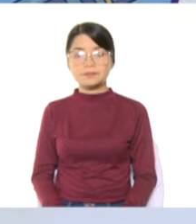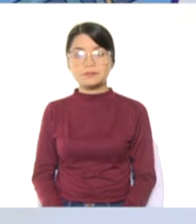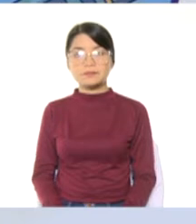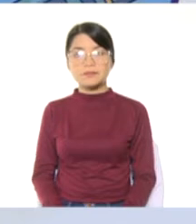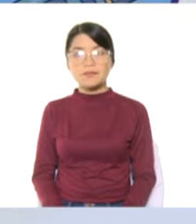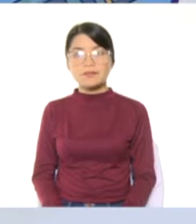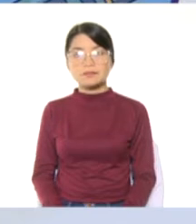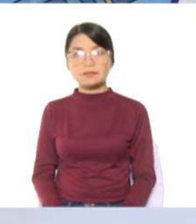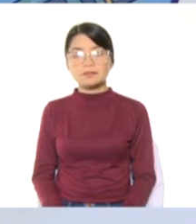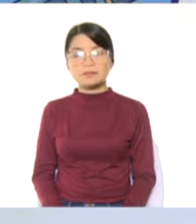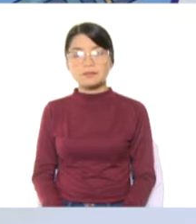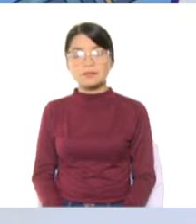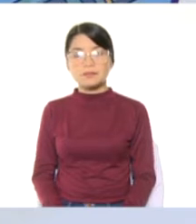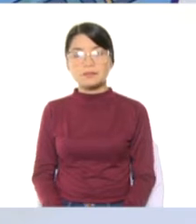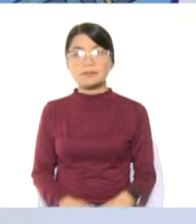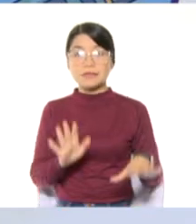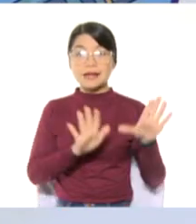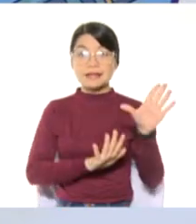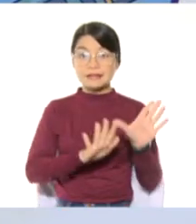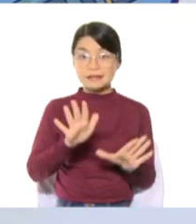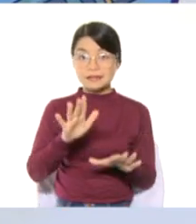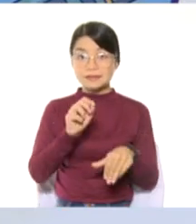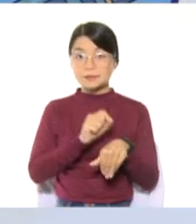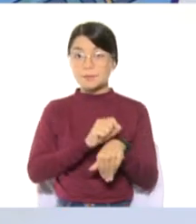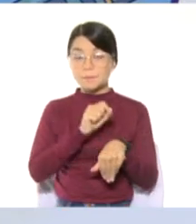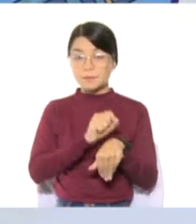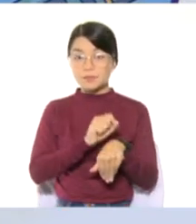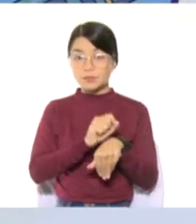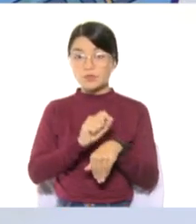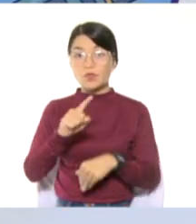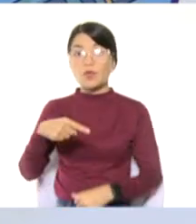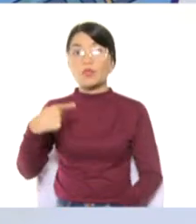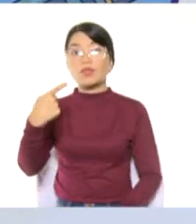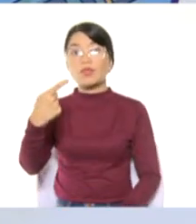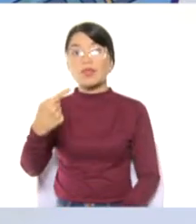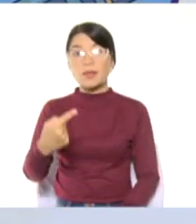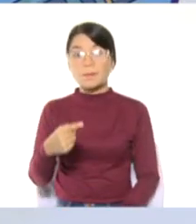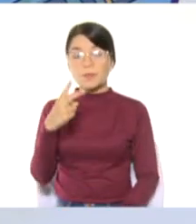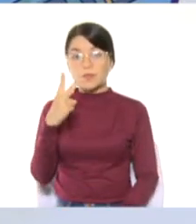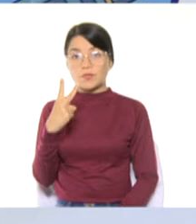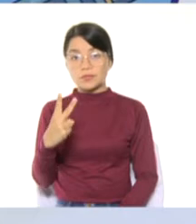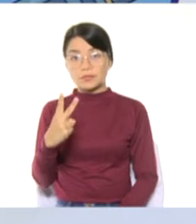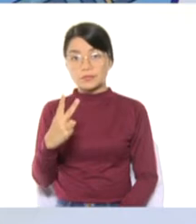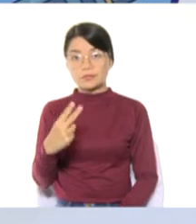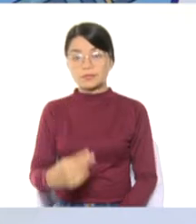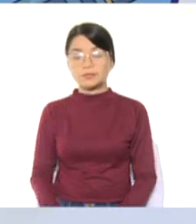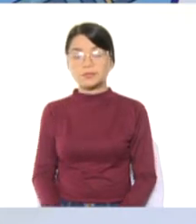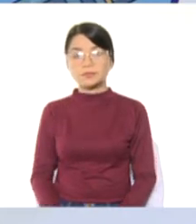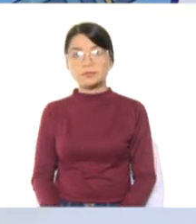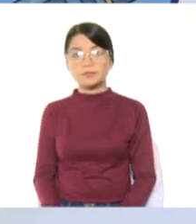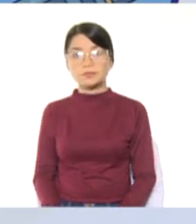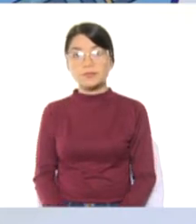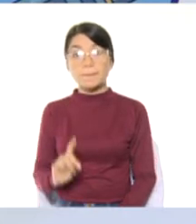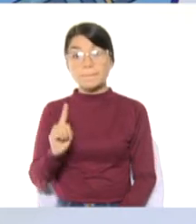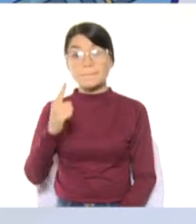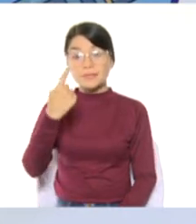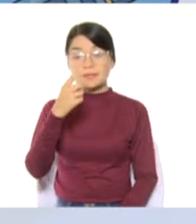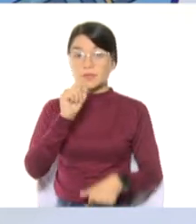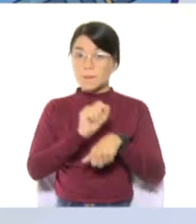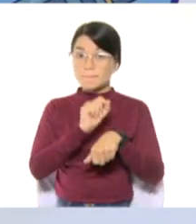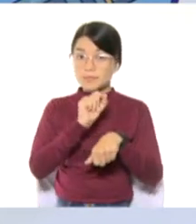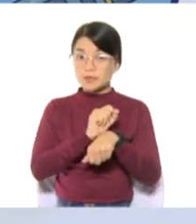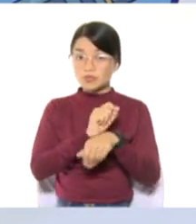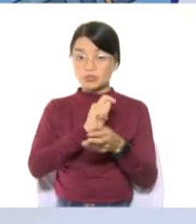2, 15 minutos después de las 2. Entonces, fíjense, primero van los minutos y luego